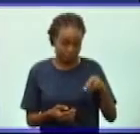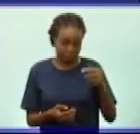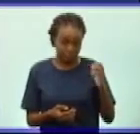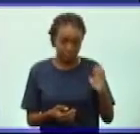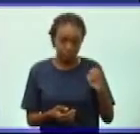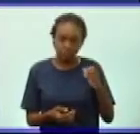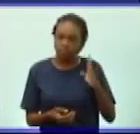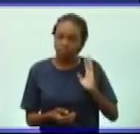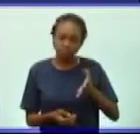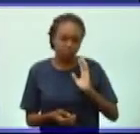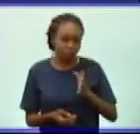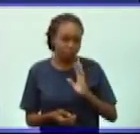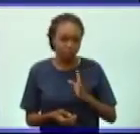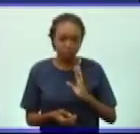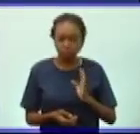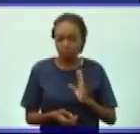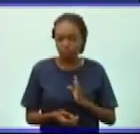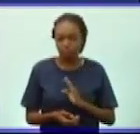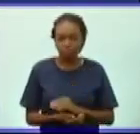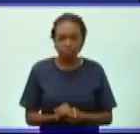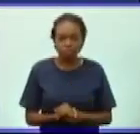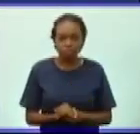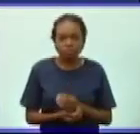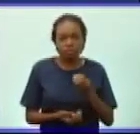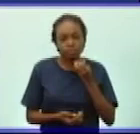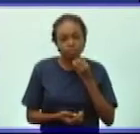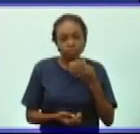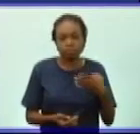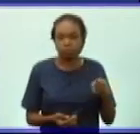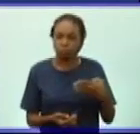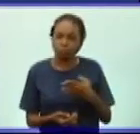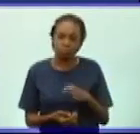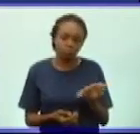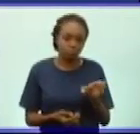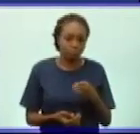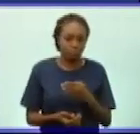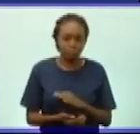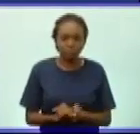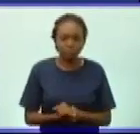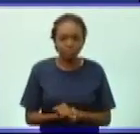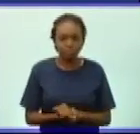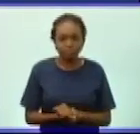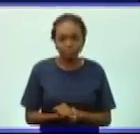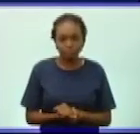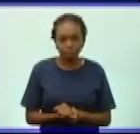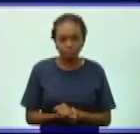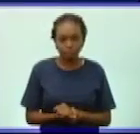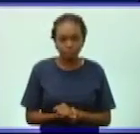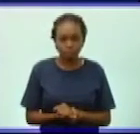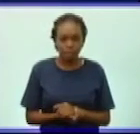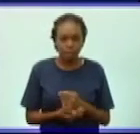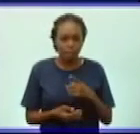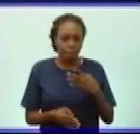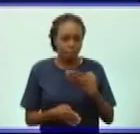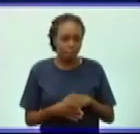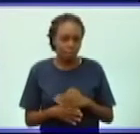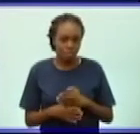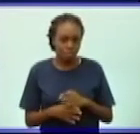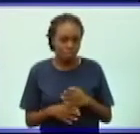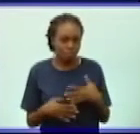no uniforme, la velocidad es variable. Pero, ¿qué es velocidad?